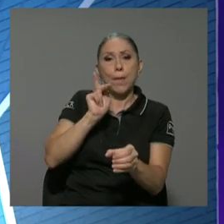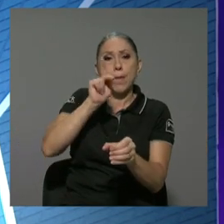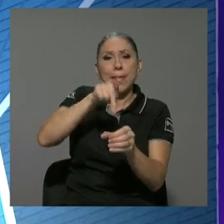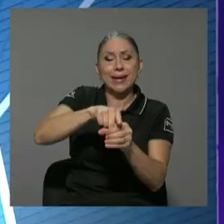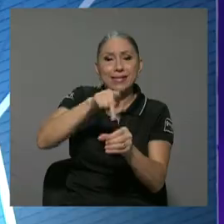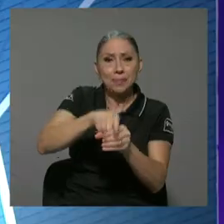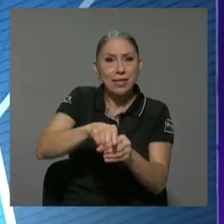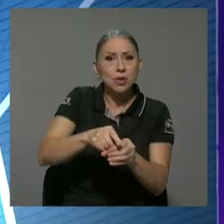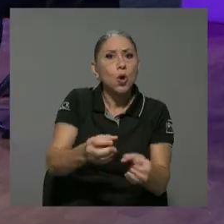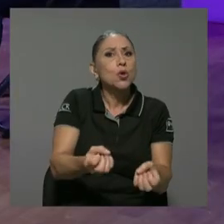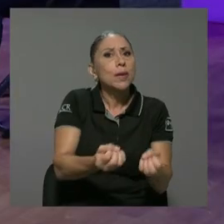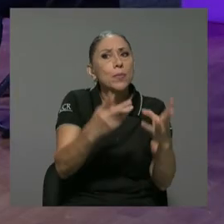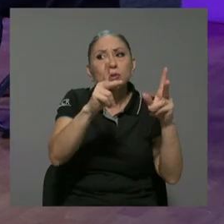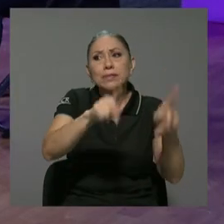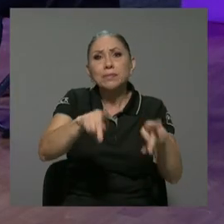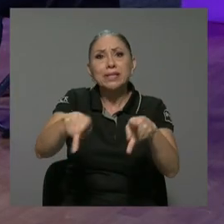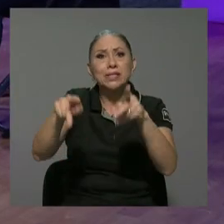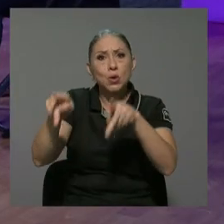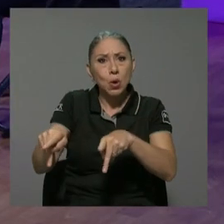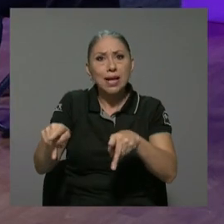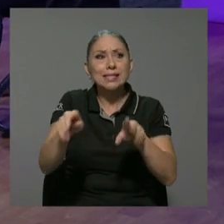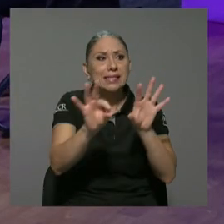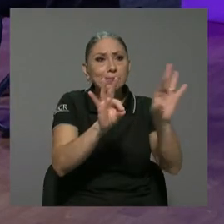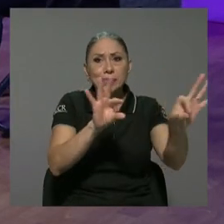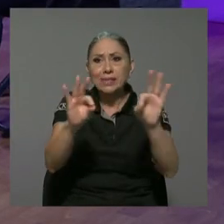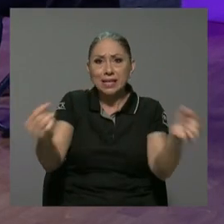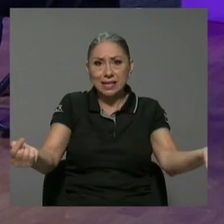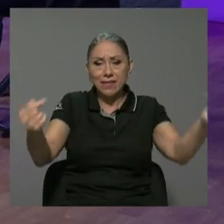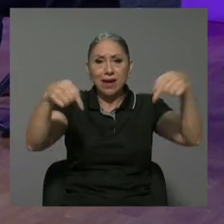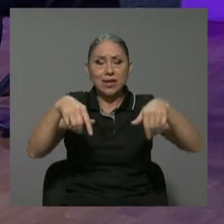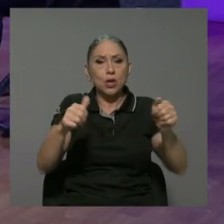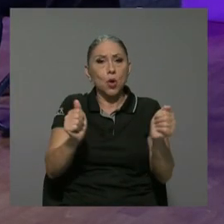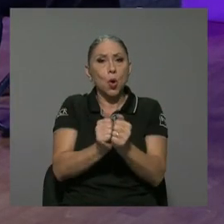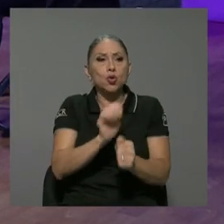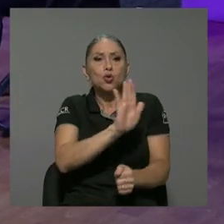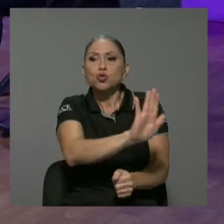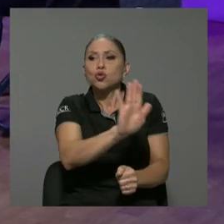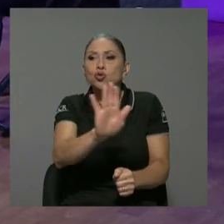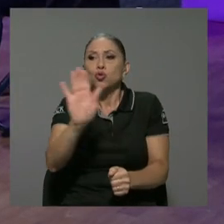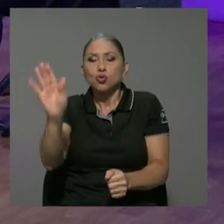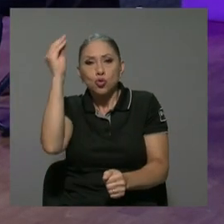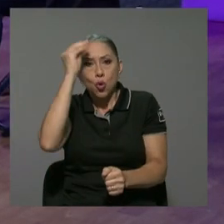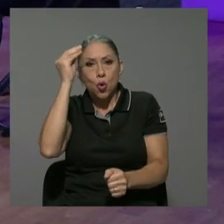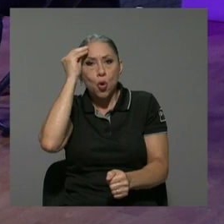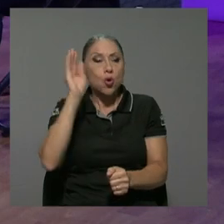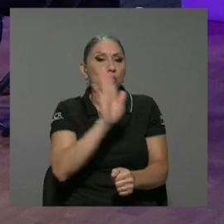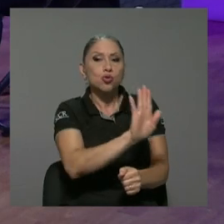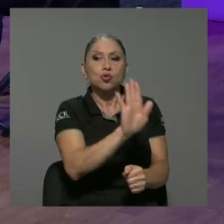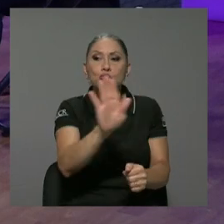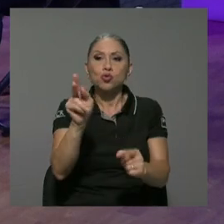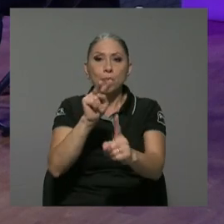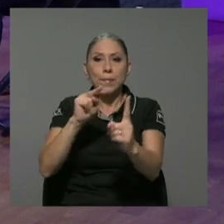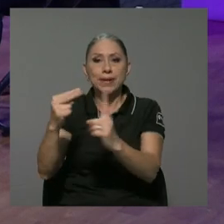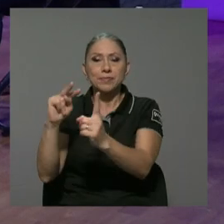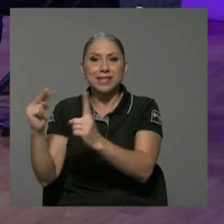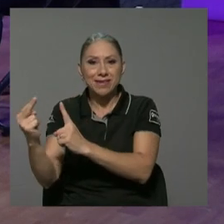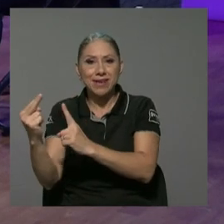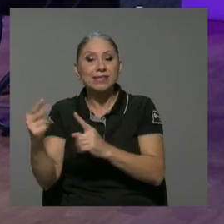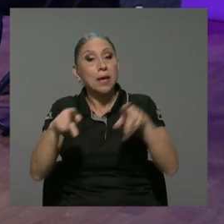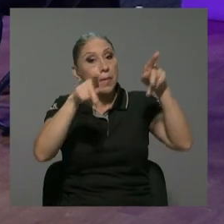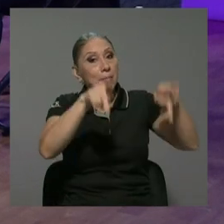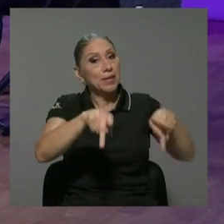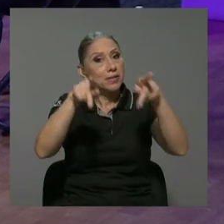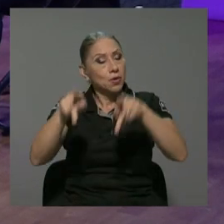de múltiples personas que nos traerán sus perspectivas y sus explicaciones, nos van a